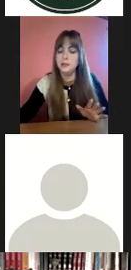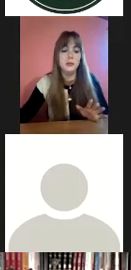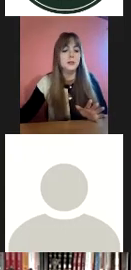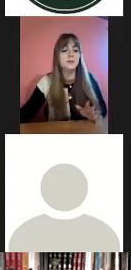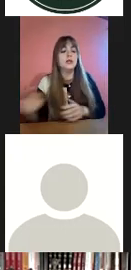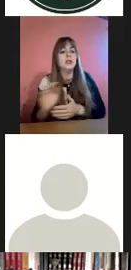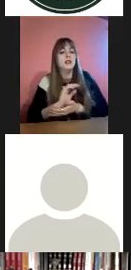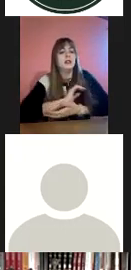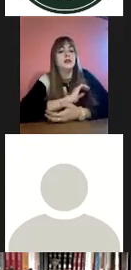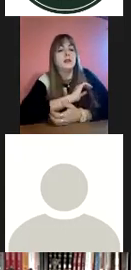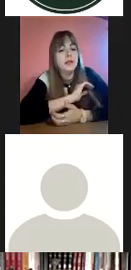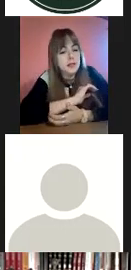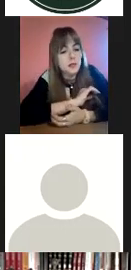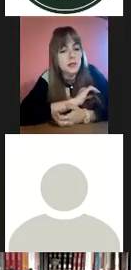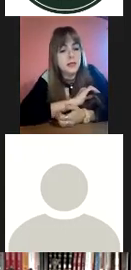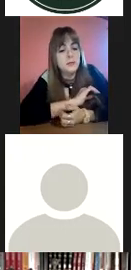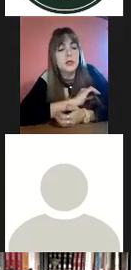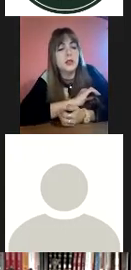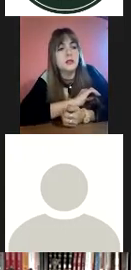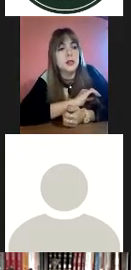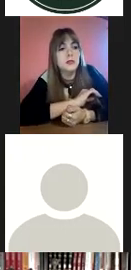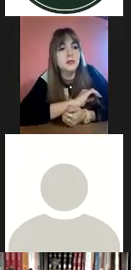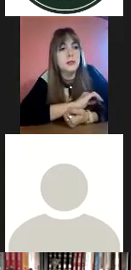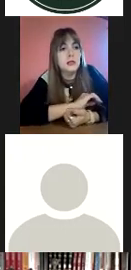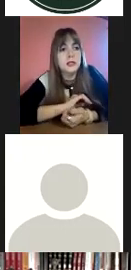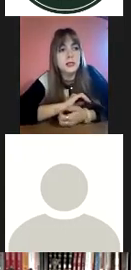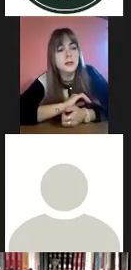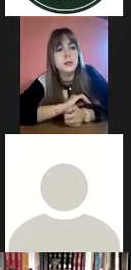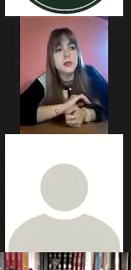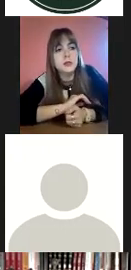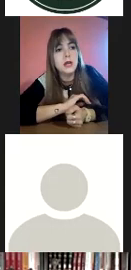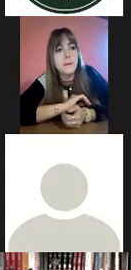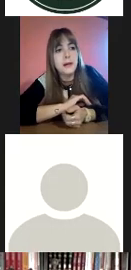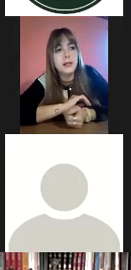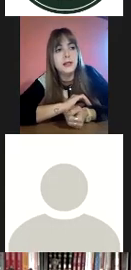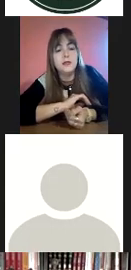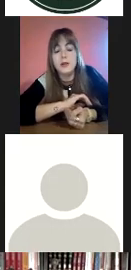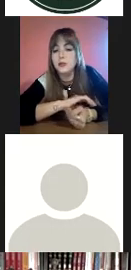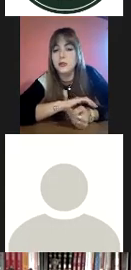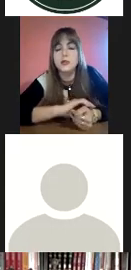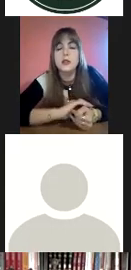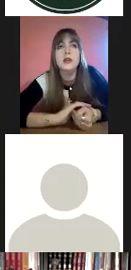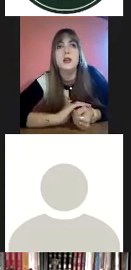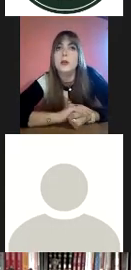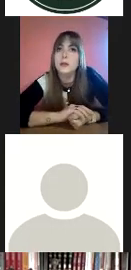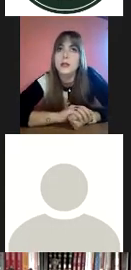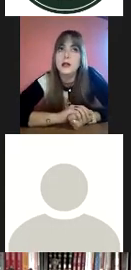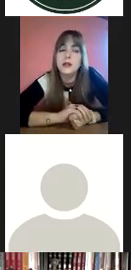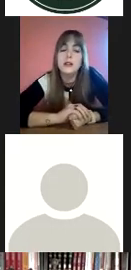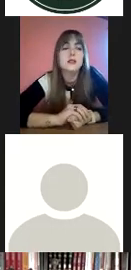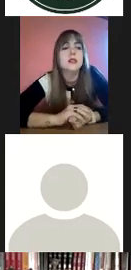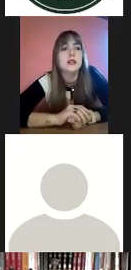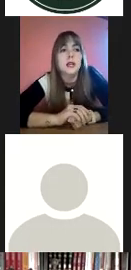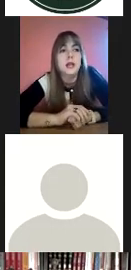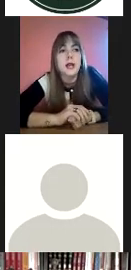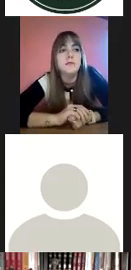más diapositivas. También les quería comentar, que es sumamente interesante, se hizo una campaña con famosos, que lo pueden ver en las